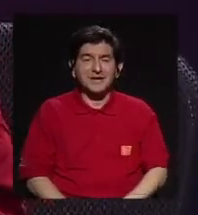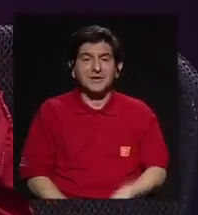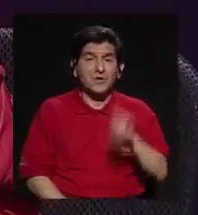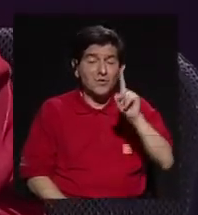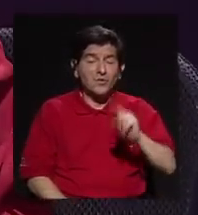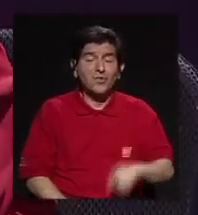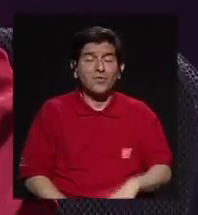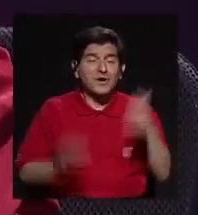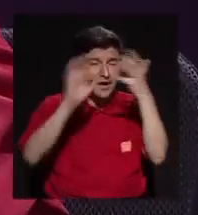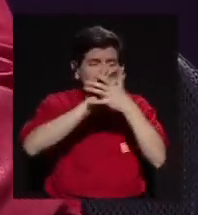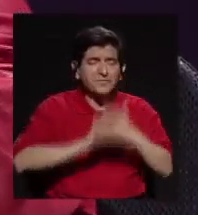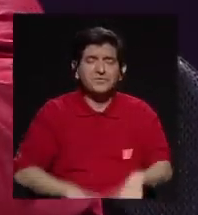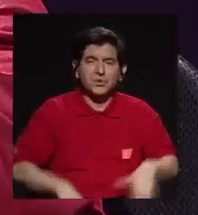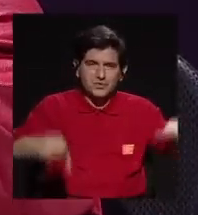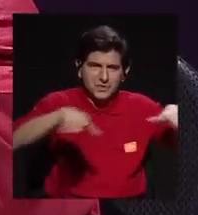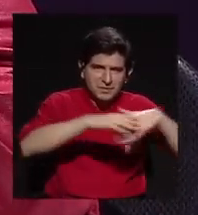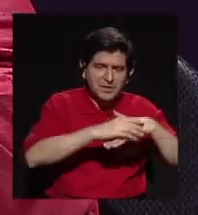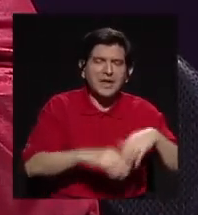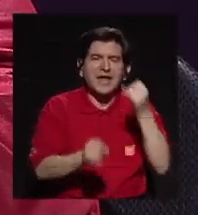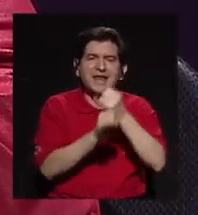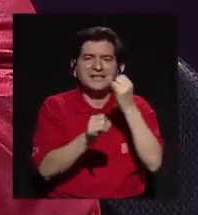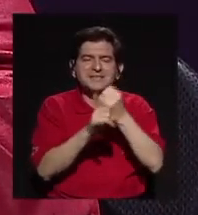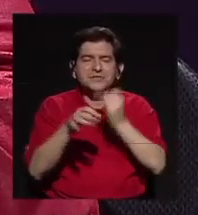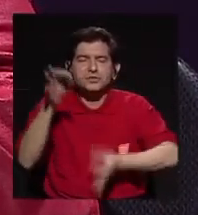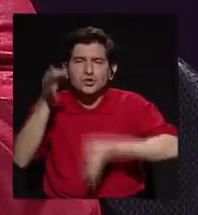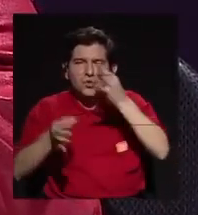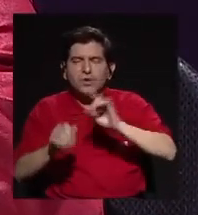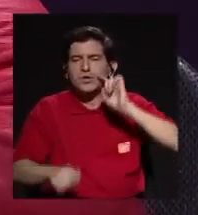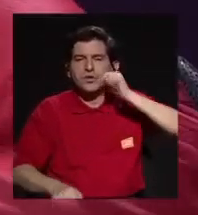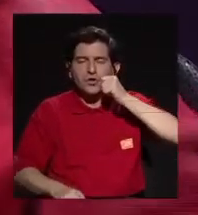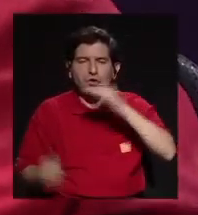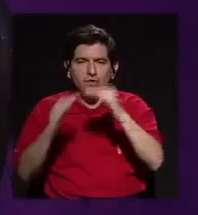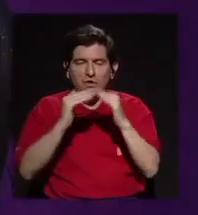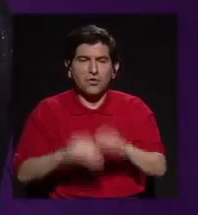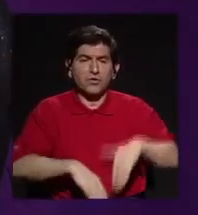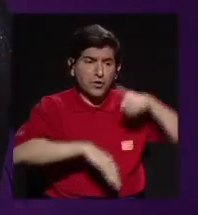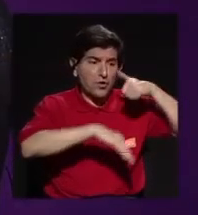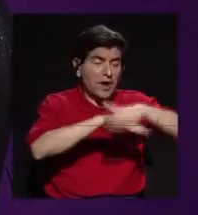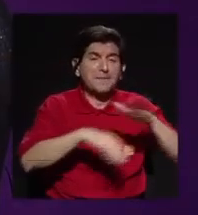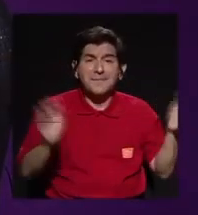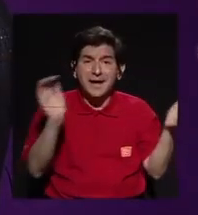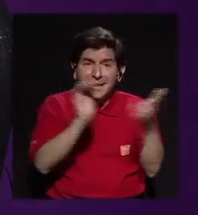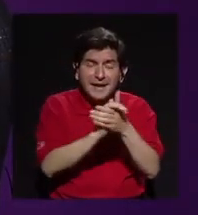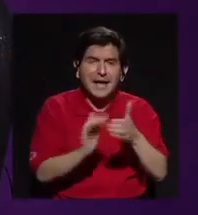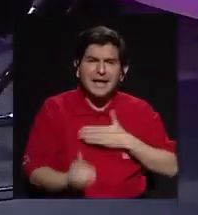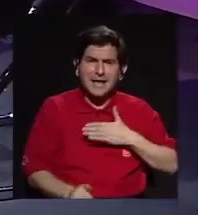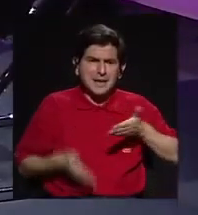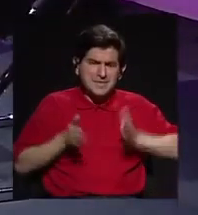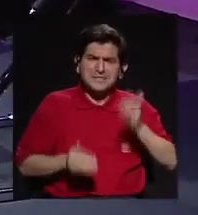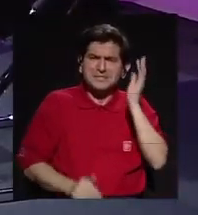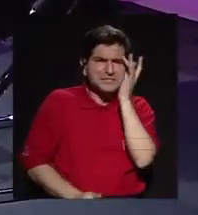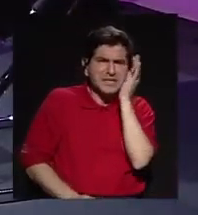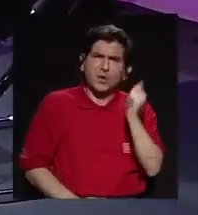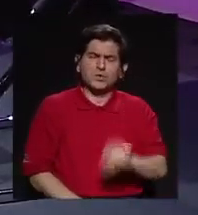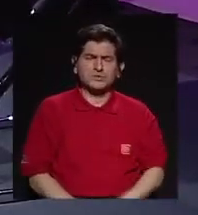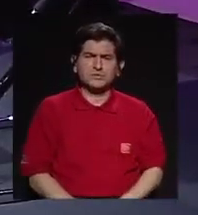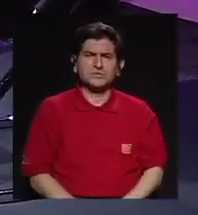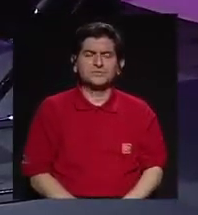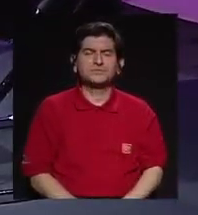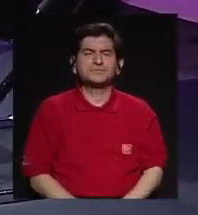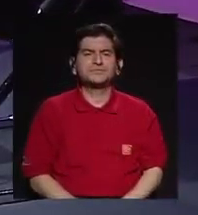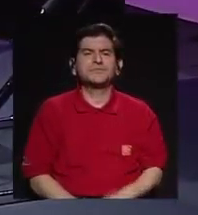y la institución jurídica del matrimonio en el Código Civil. Se los va a mandar a casarse, me dijo, y me preocupan mis hijos. No, sí, y yo entiendo claro. Eso, no sé si pero